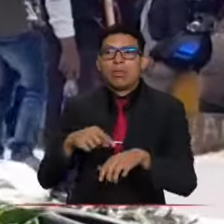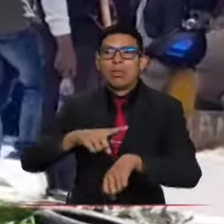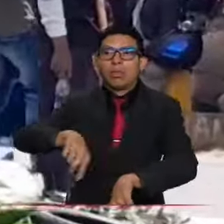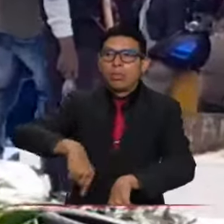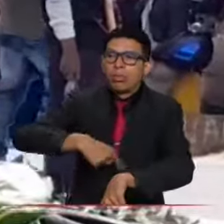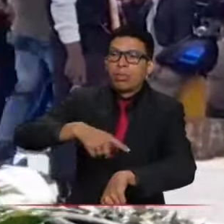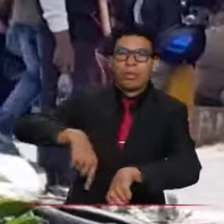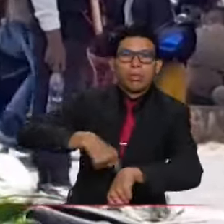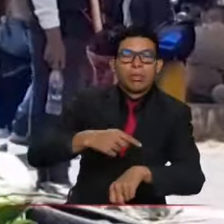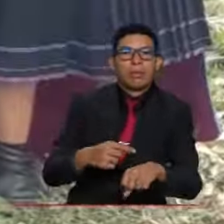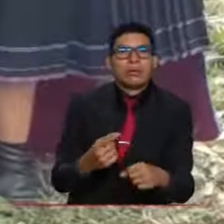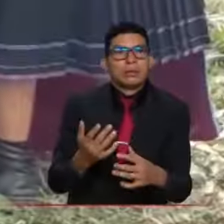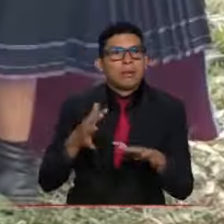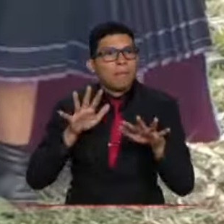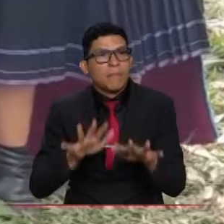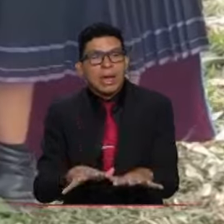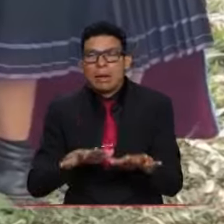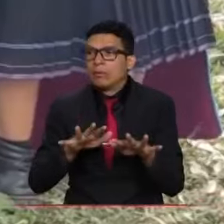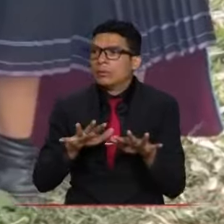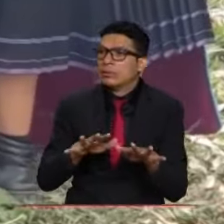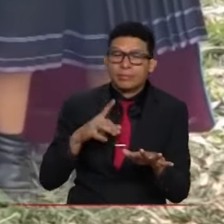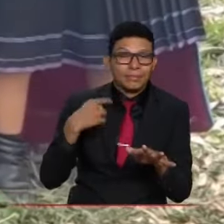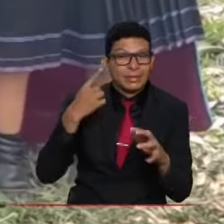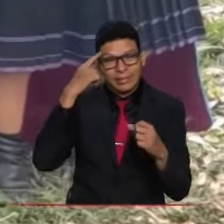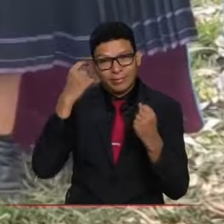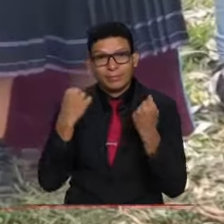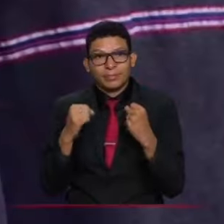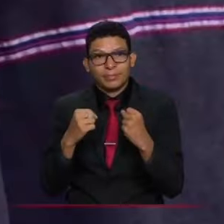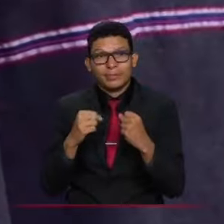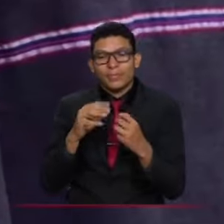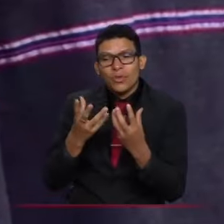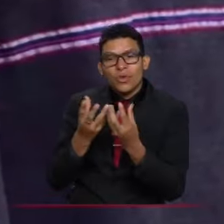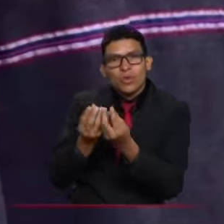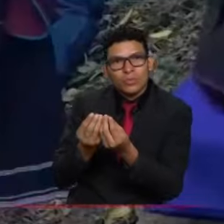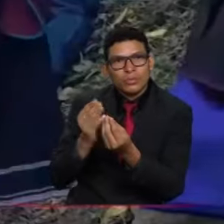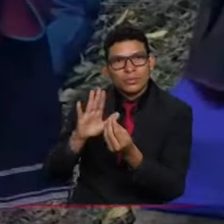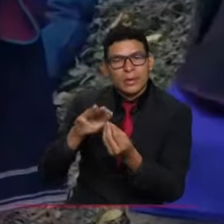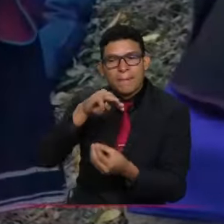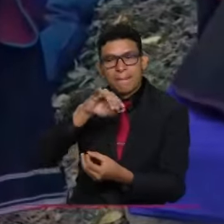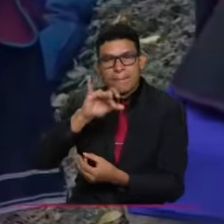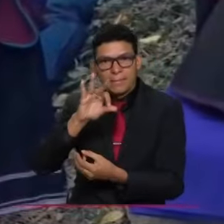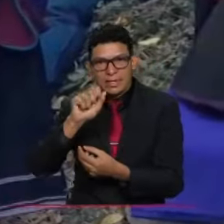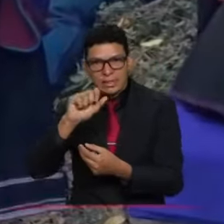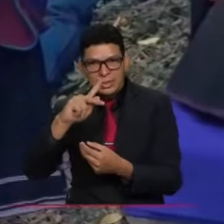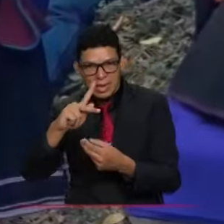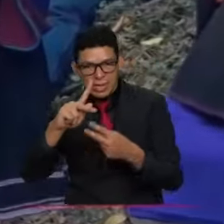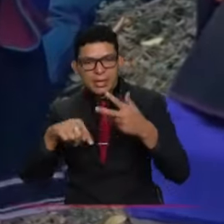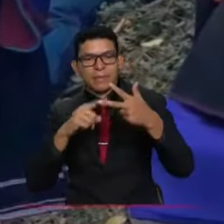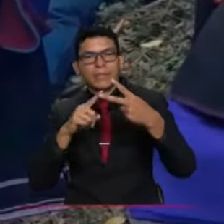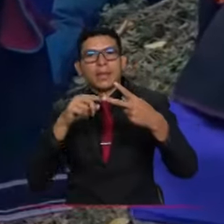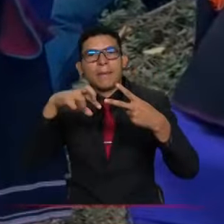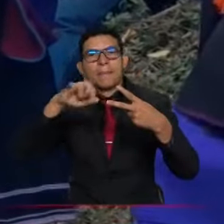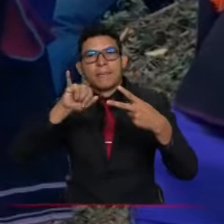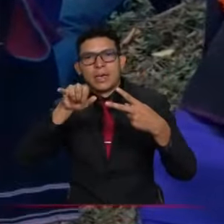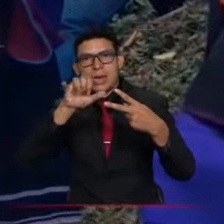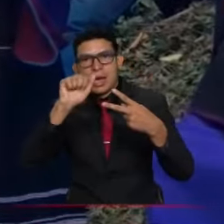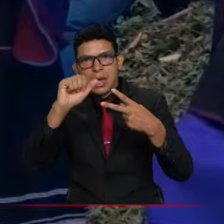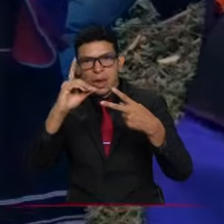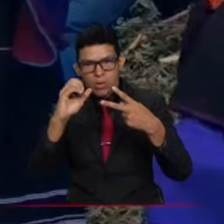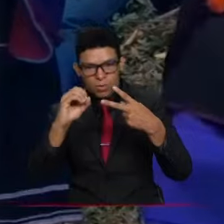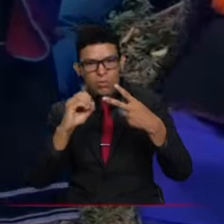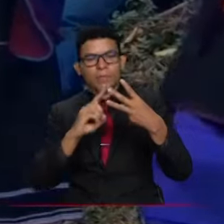tipo de reacciones. Para las comunidades Misak, Pijao y Nasa, los incumplimientos del gobierno ameritaron